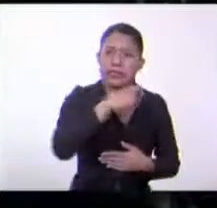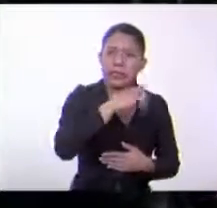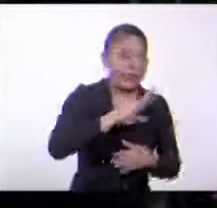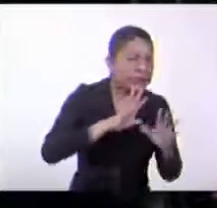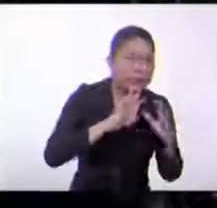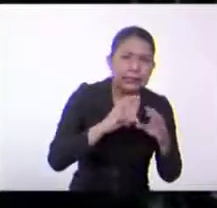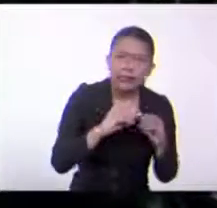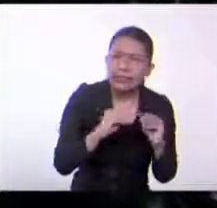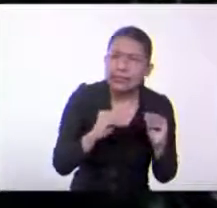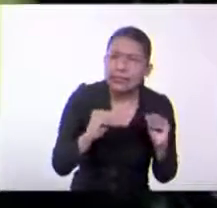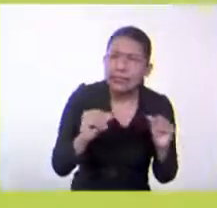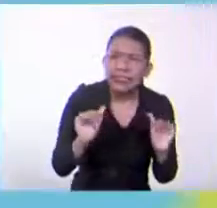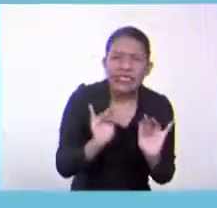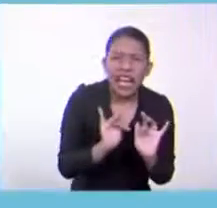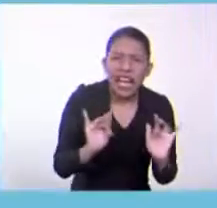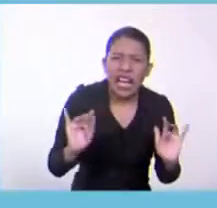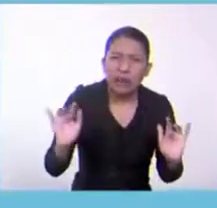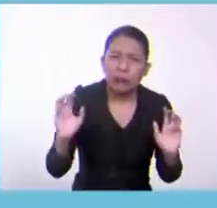condiciones más.